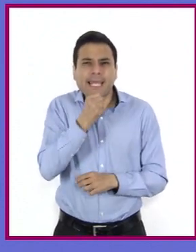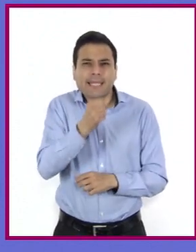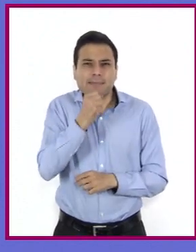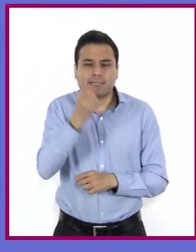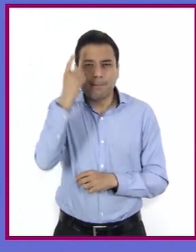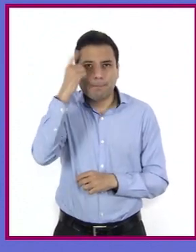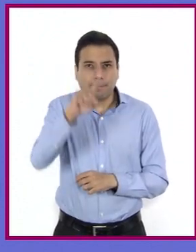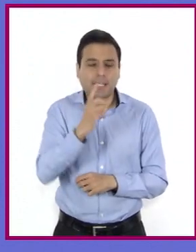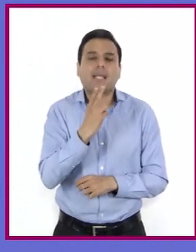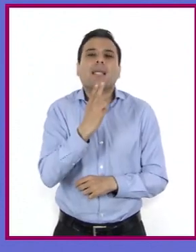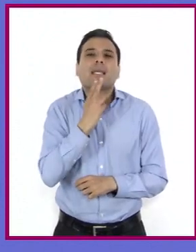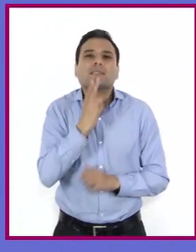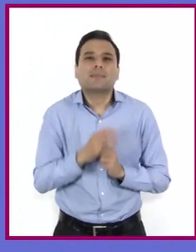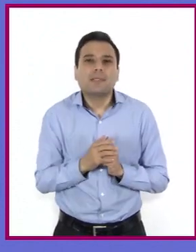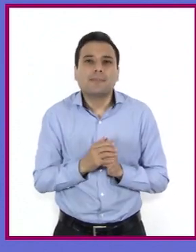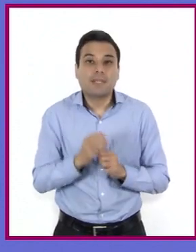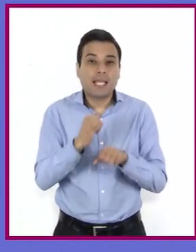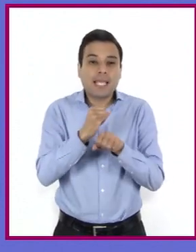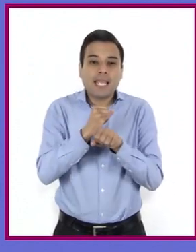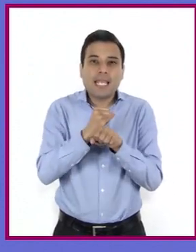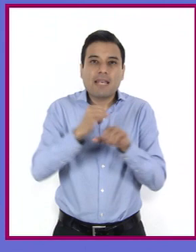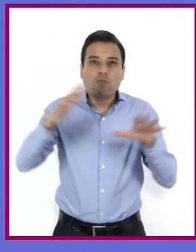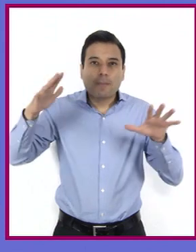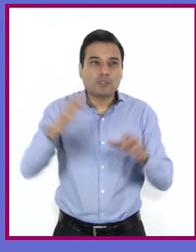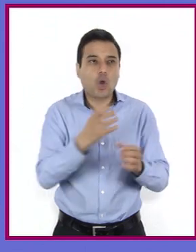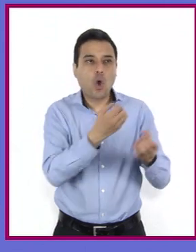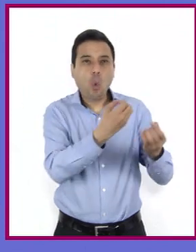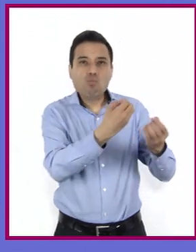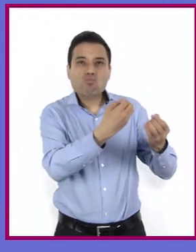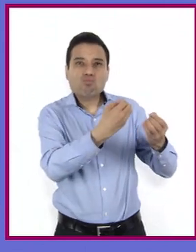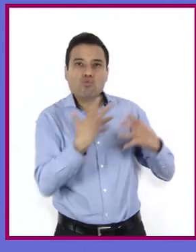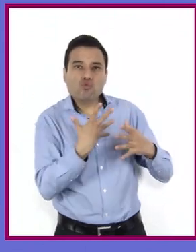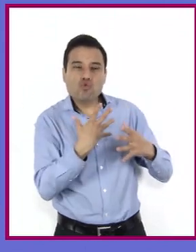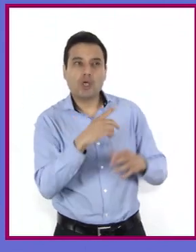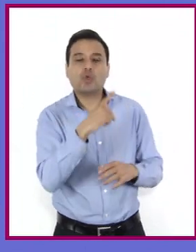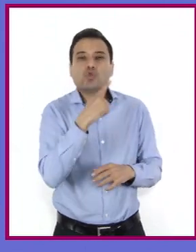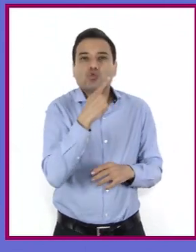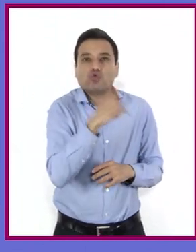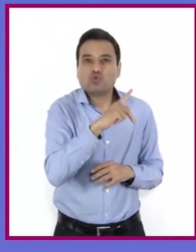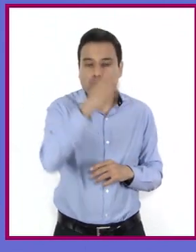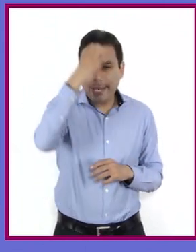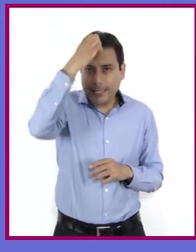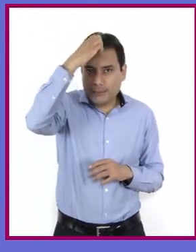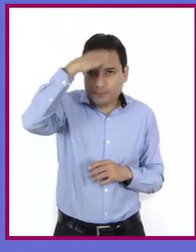para obtener información específica de experiencias, opiniones,